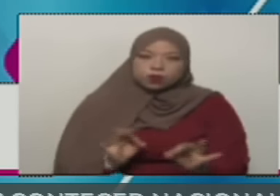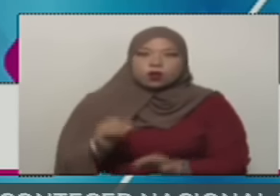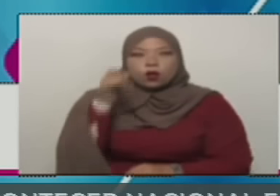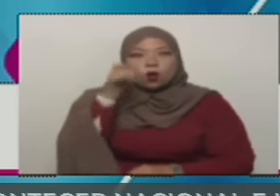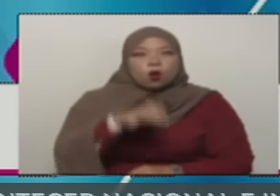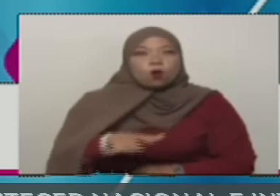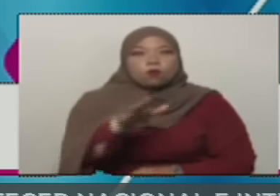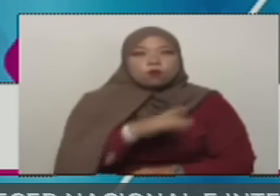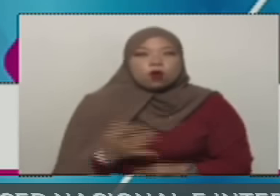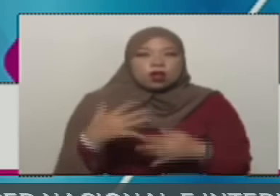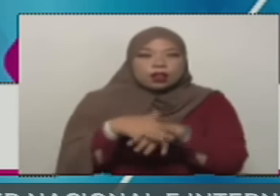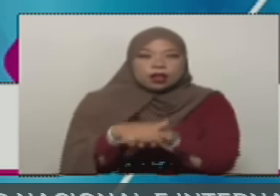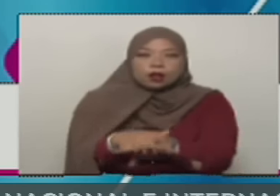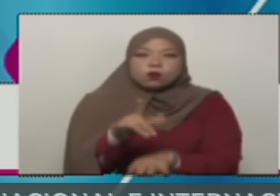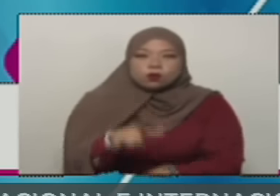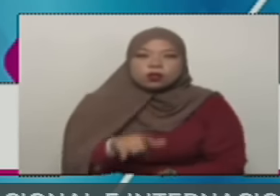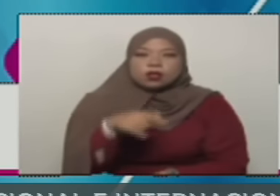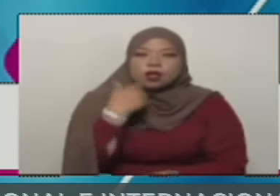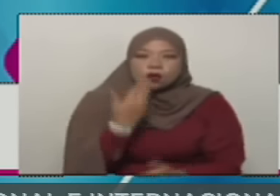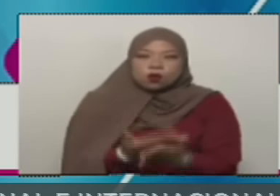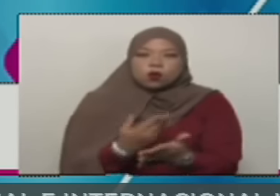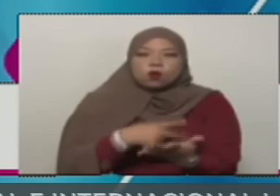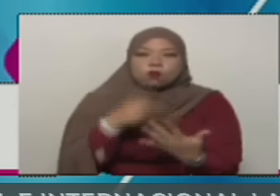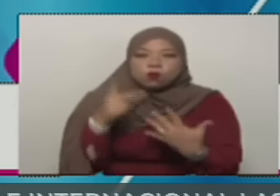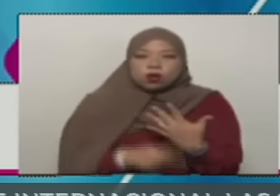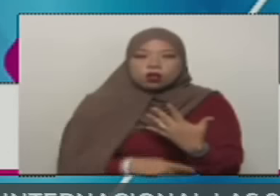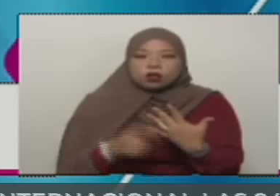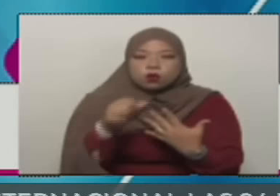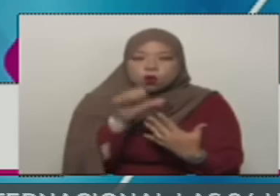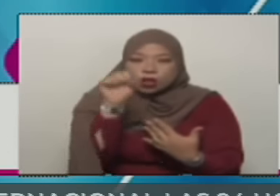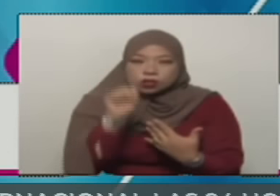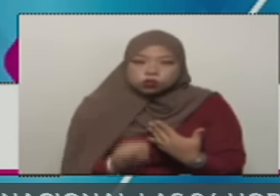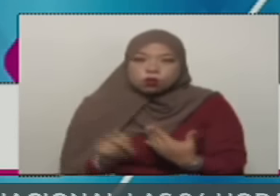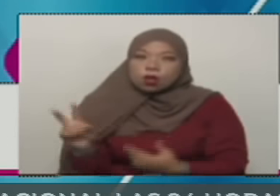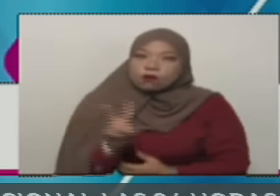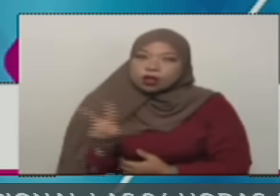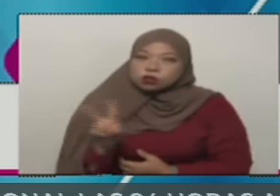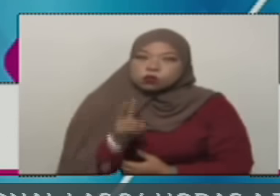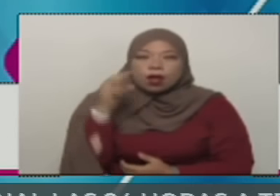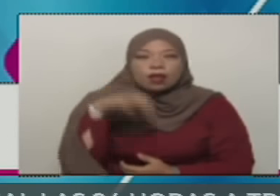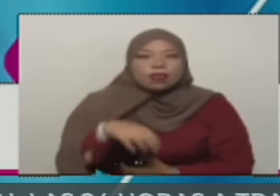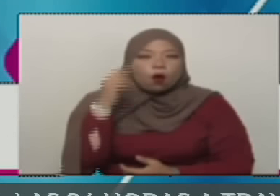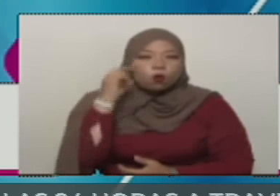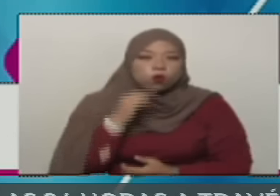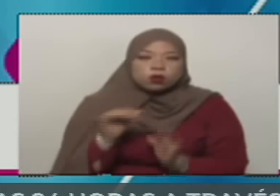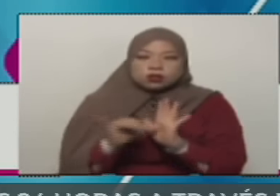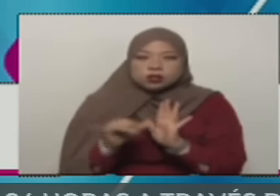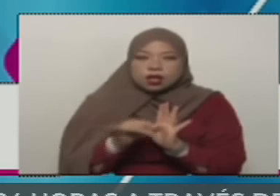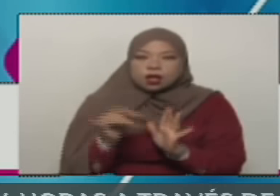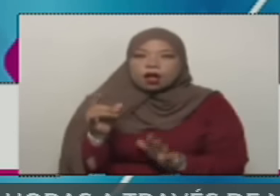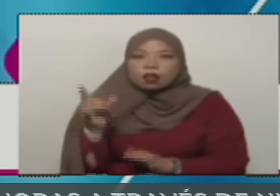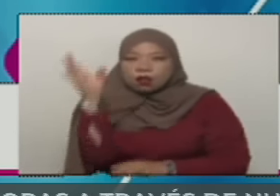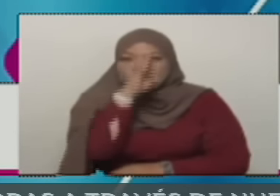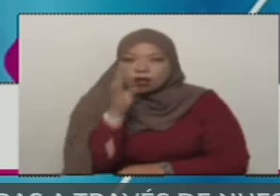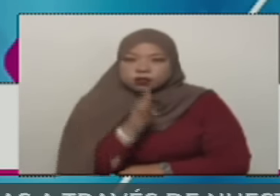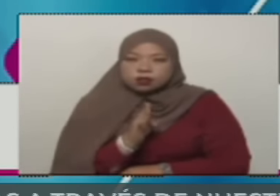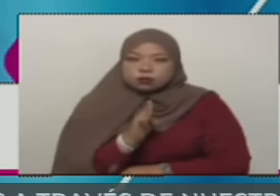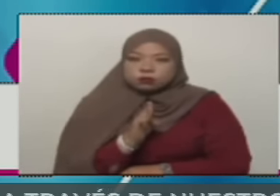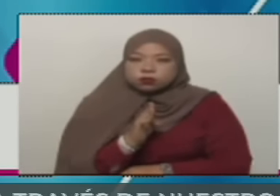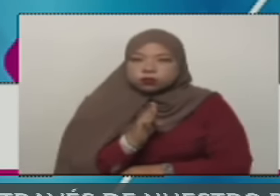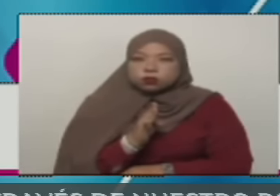pueblos integralmente, porque además este proyecto queda en el sur de Venezuela, muy cerca del Brasil,